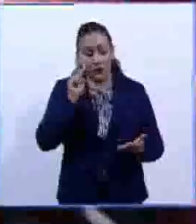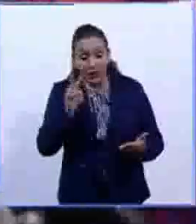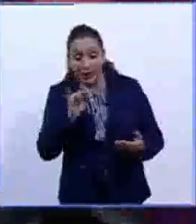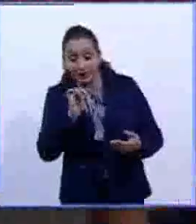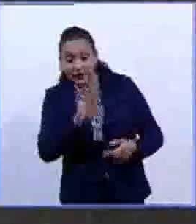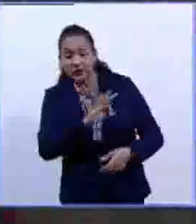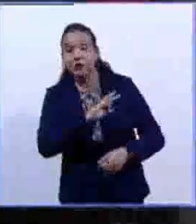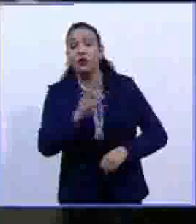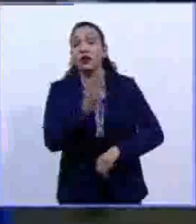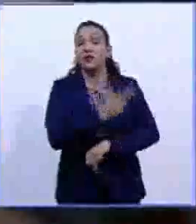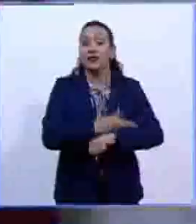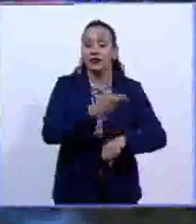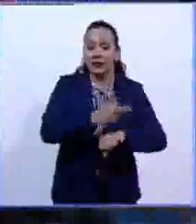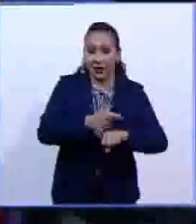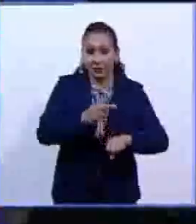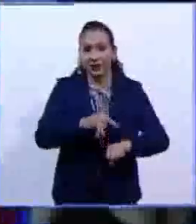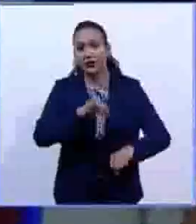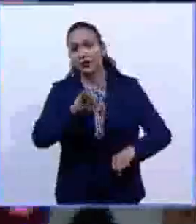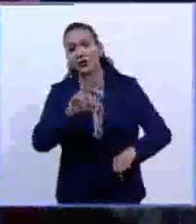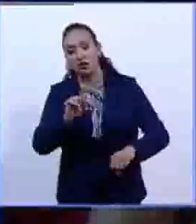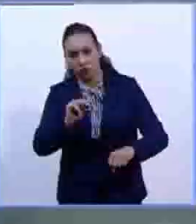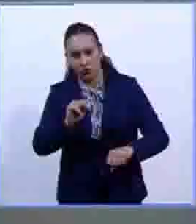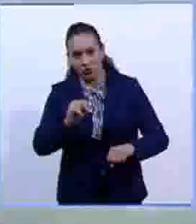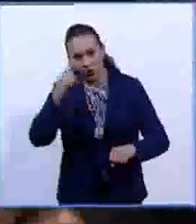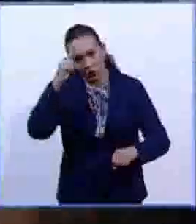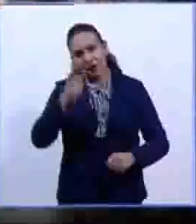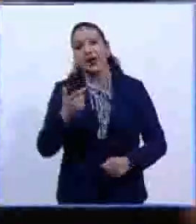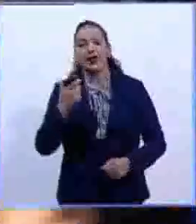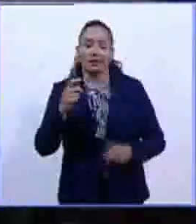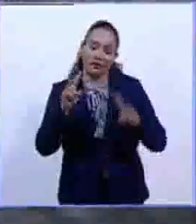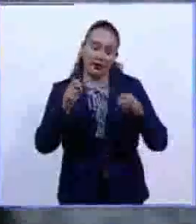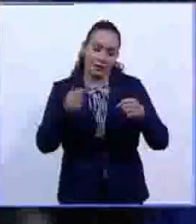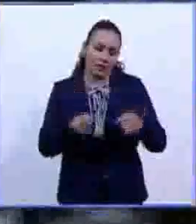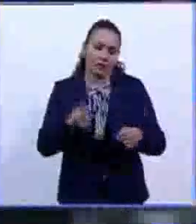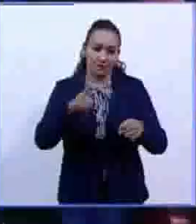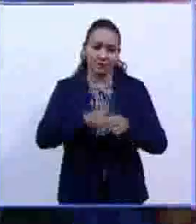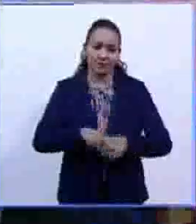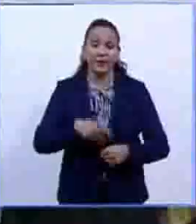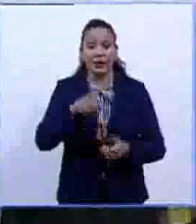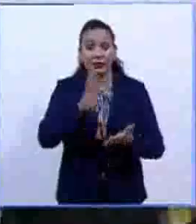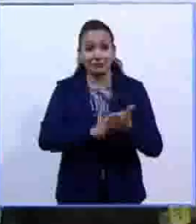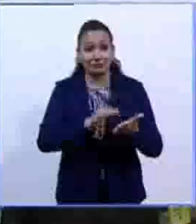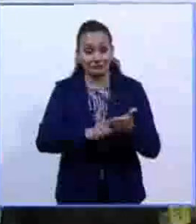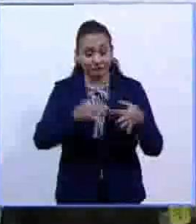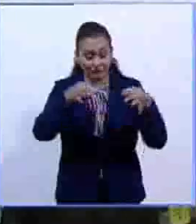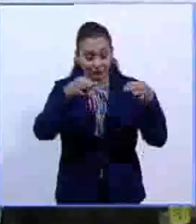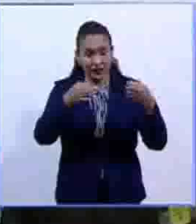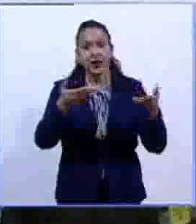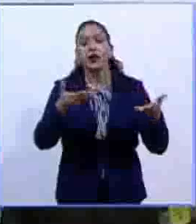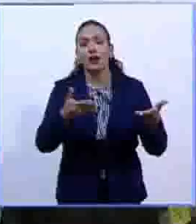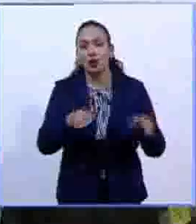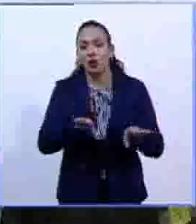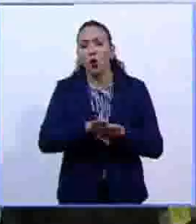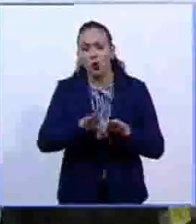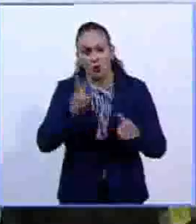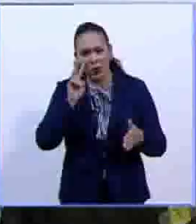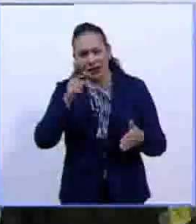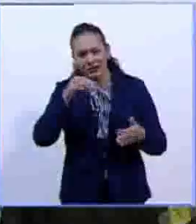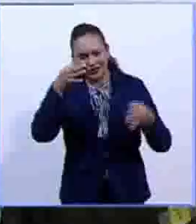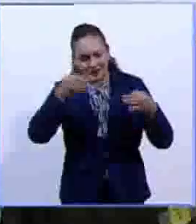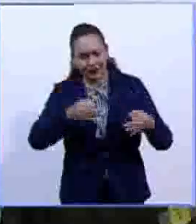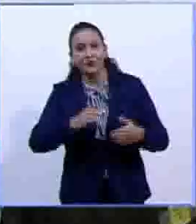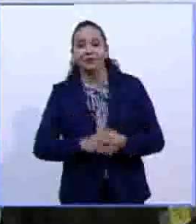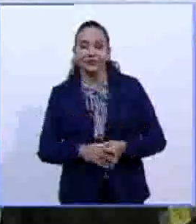la acción al tramitar el conflicto de seguridad social. Dicho documento se podrá constatar si quien aduce